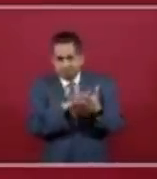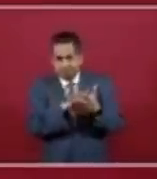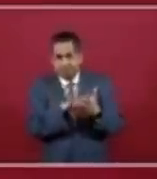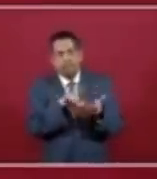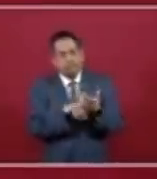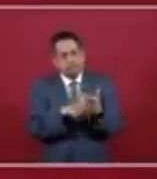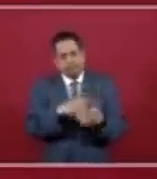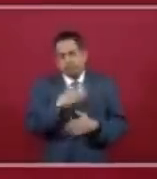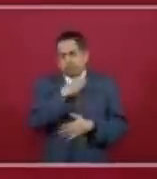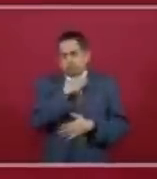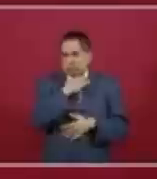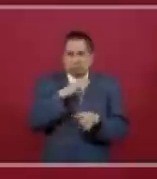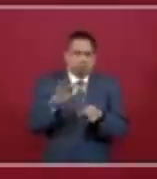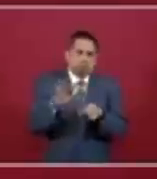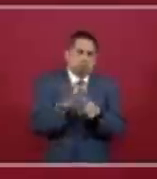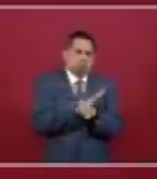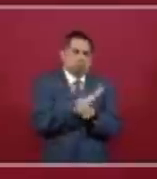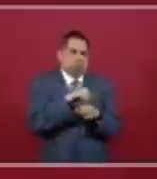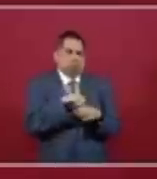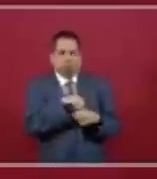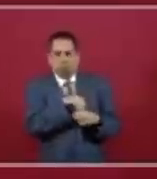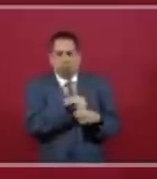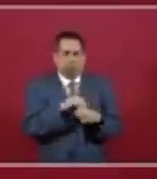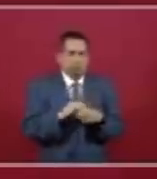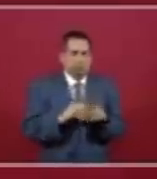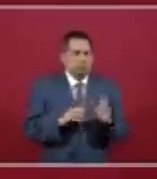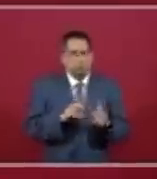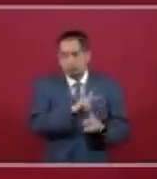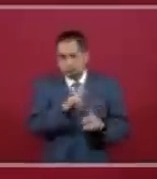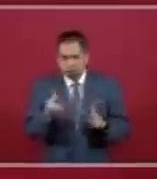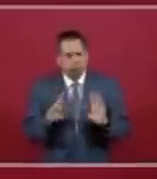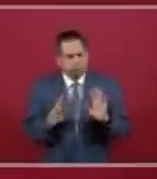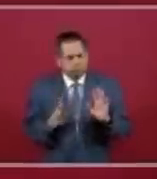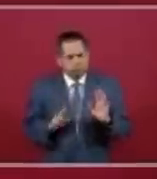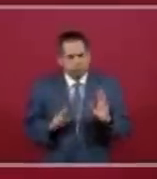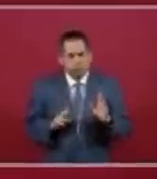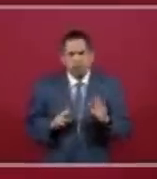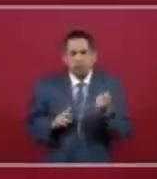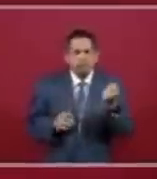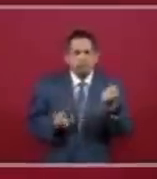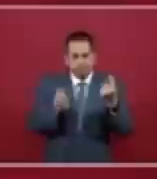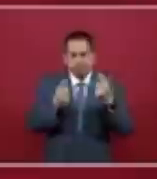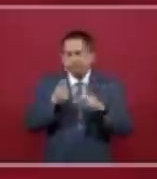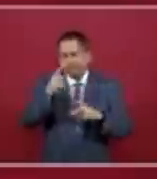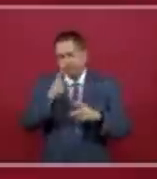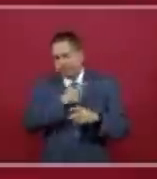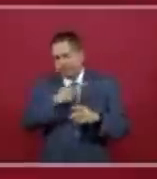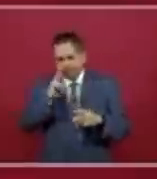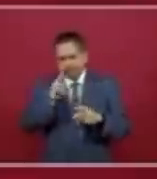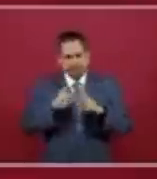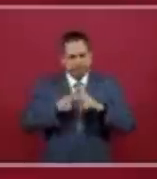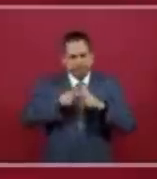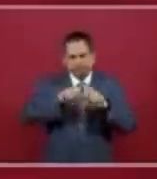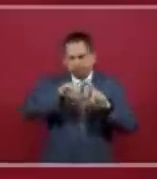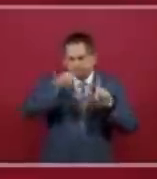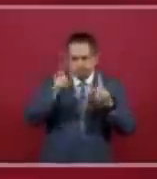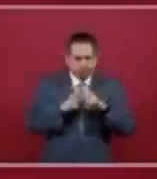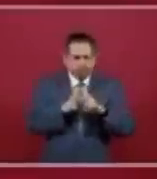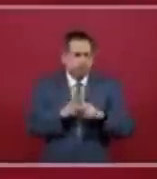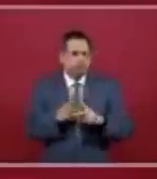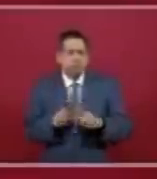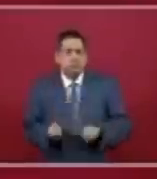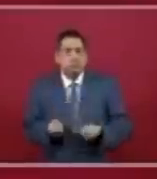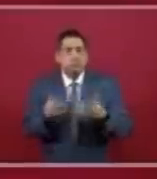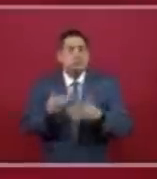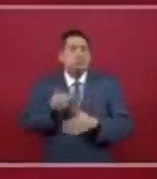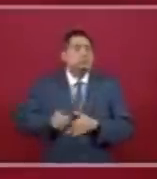actualmente no todos, porque también hay que ver cuál es la estadística de penitenciaria en cada uno